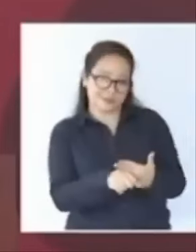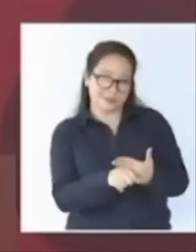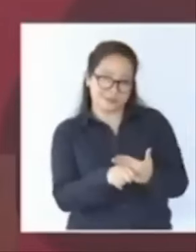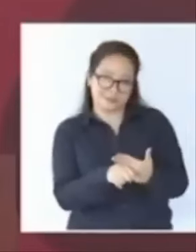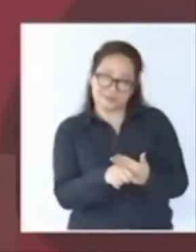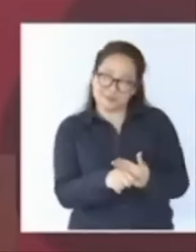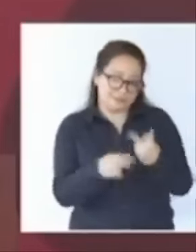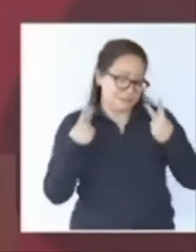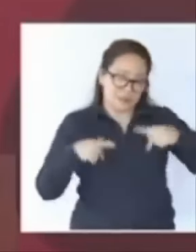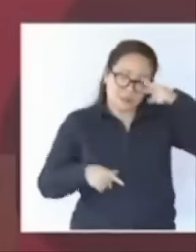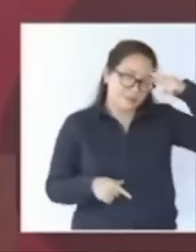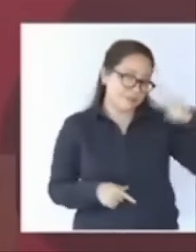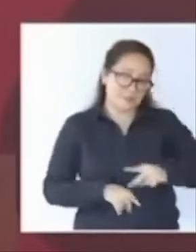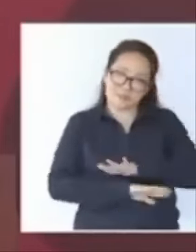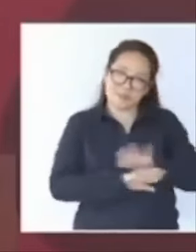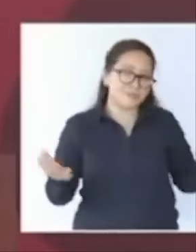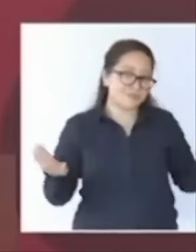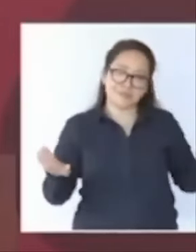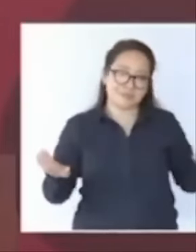a los mexicanos.